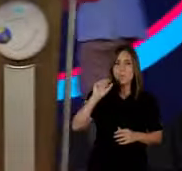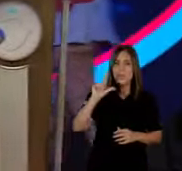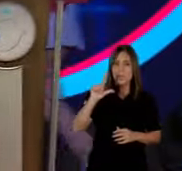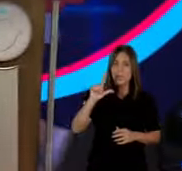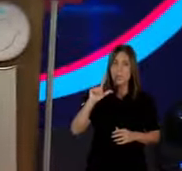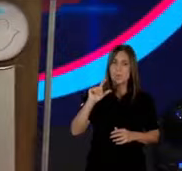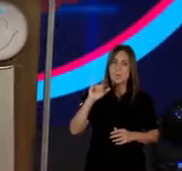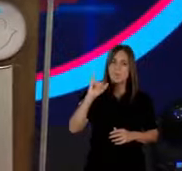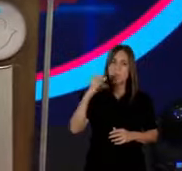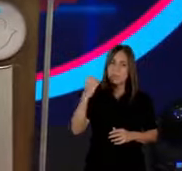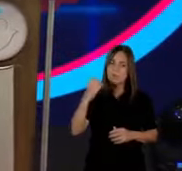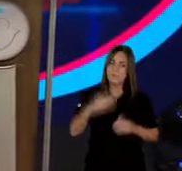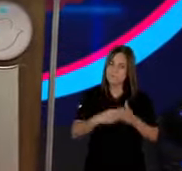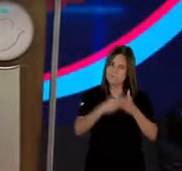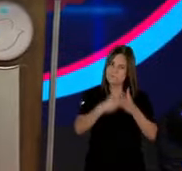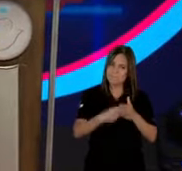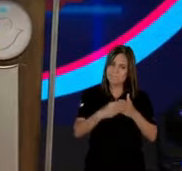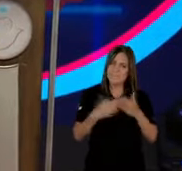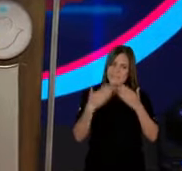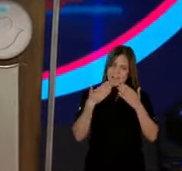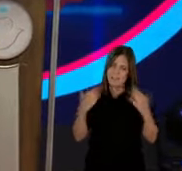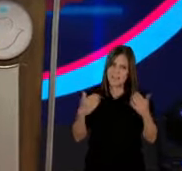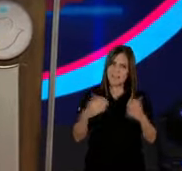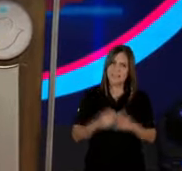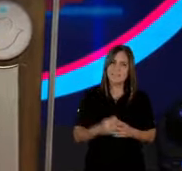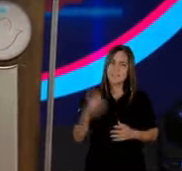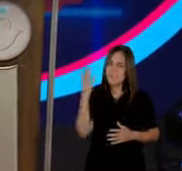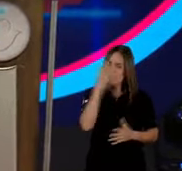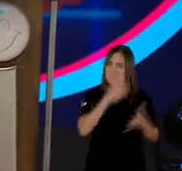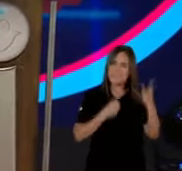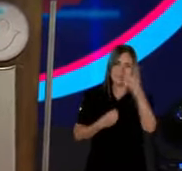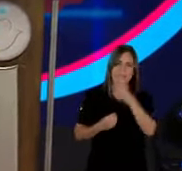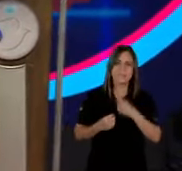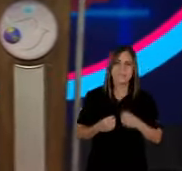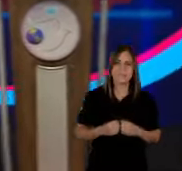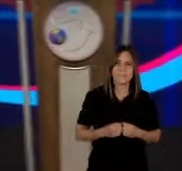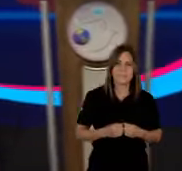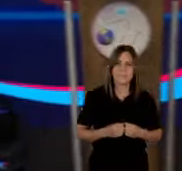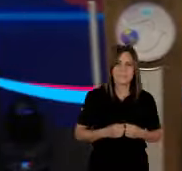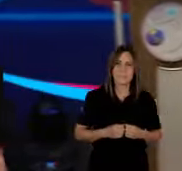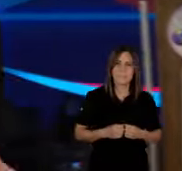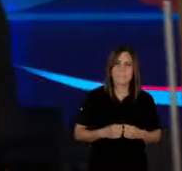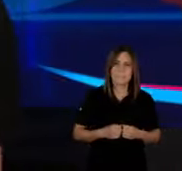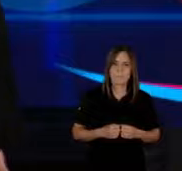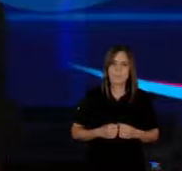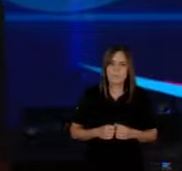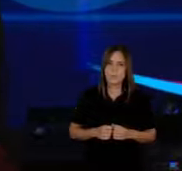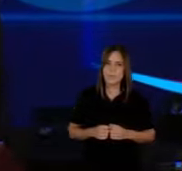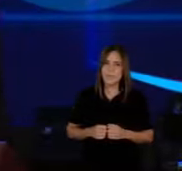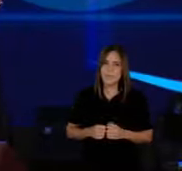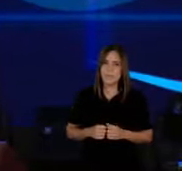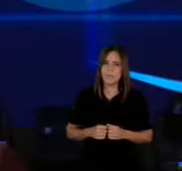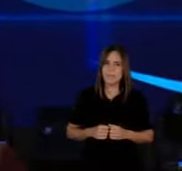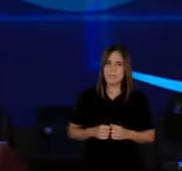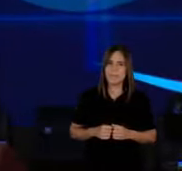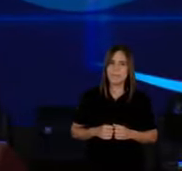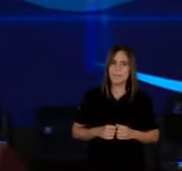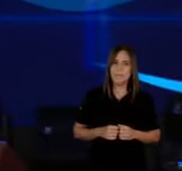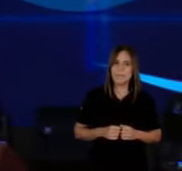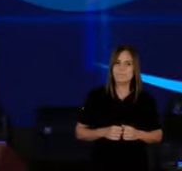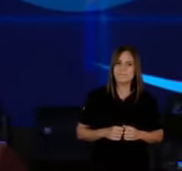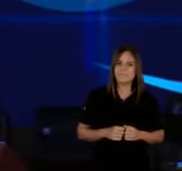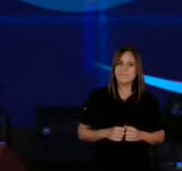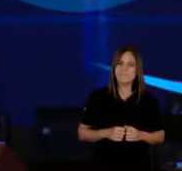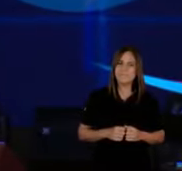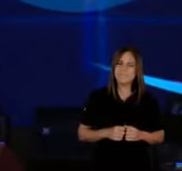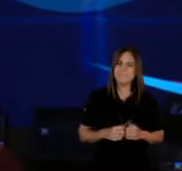amor. Bueno, qué belleza, qué belleza. Tanto, tú no me has saludado, mía. Te amo, que tú